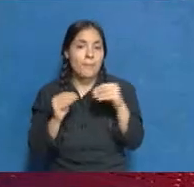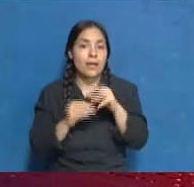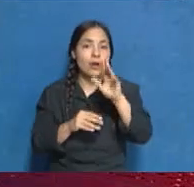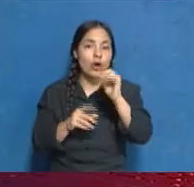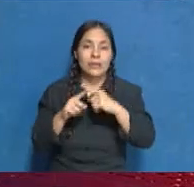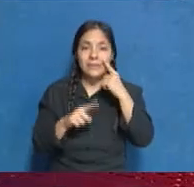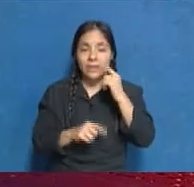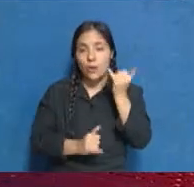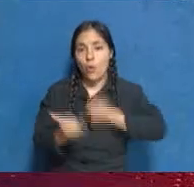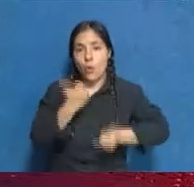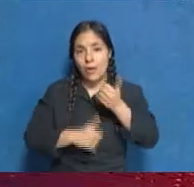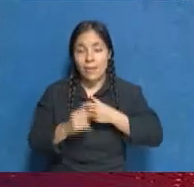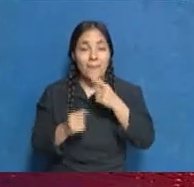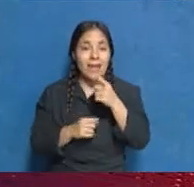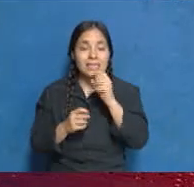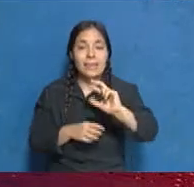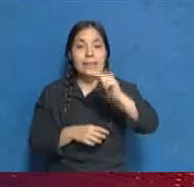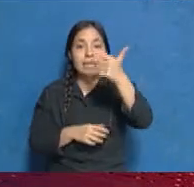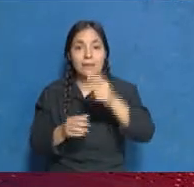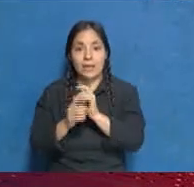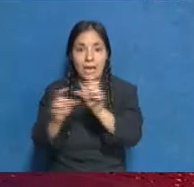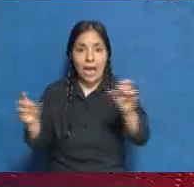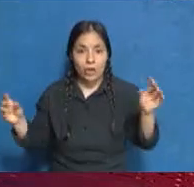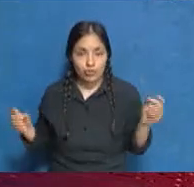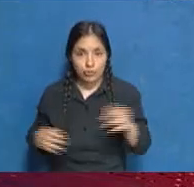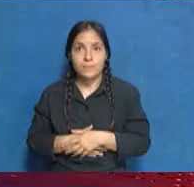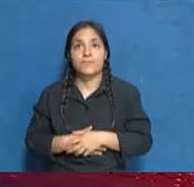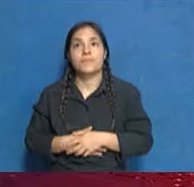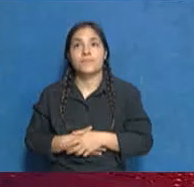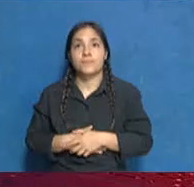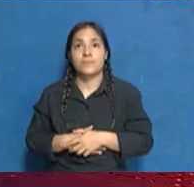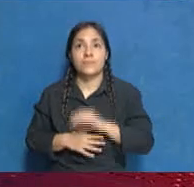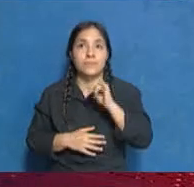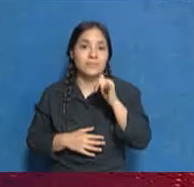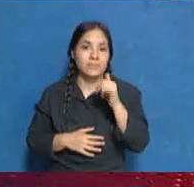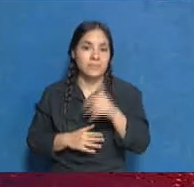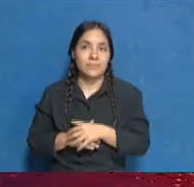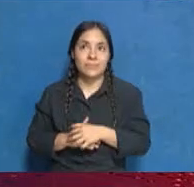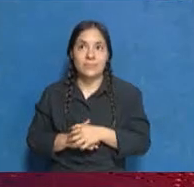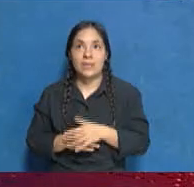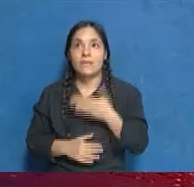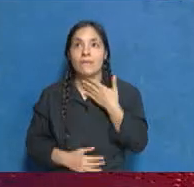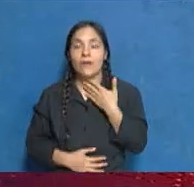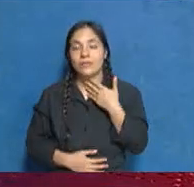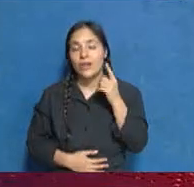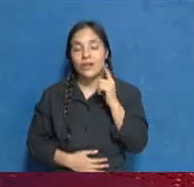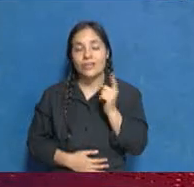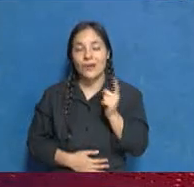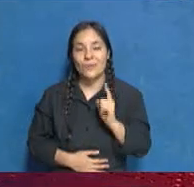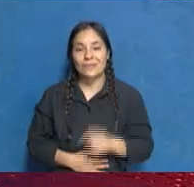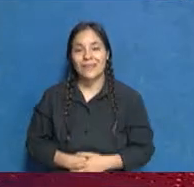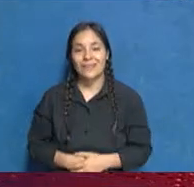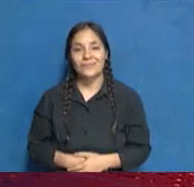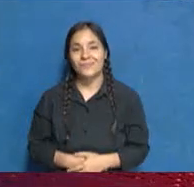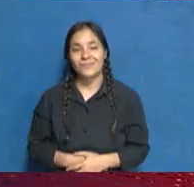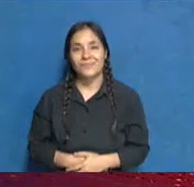se triplican los casos lamentablemente, Roxy. Sí, ¿qué tal? Buen día. Bueno, Lauri, se están triplicando los casos en la última semana, de